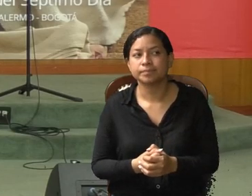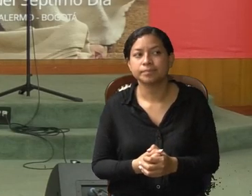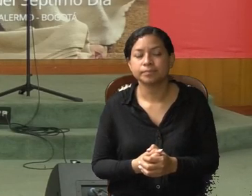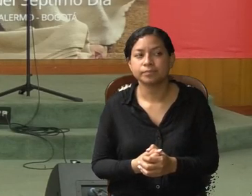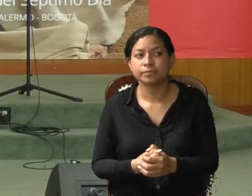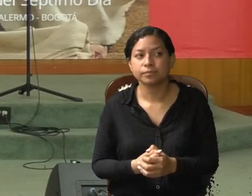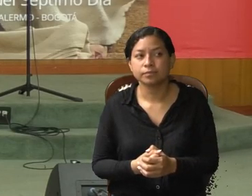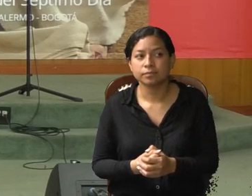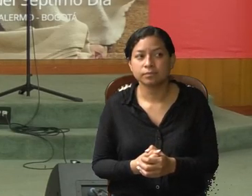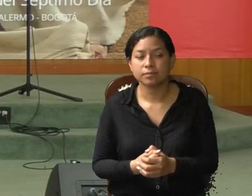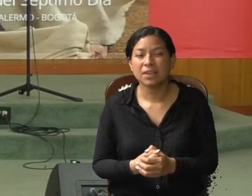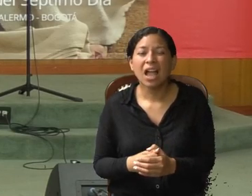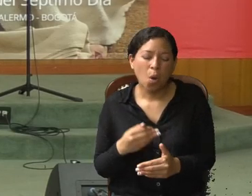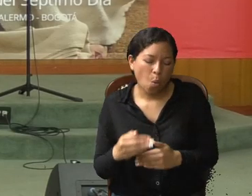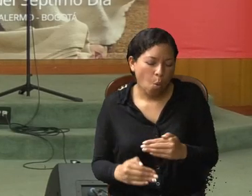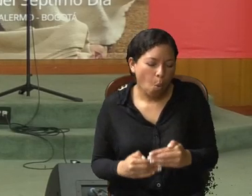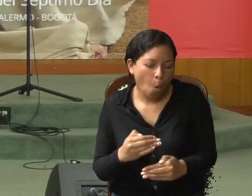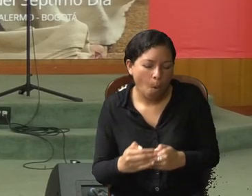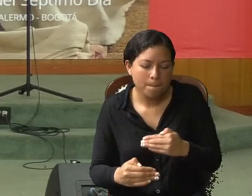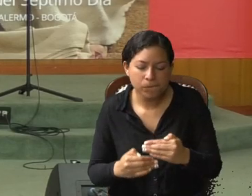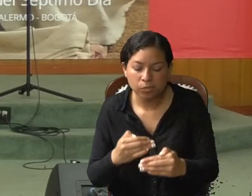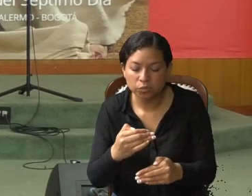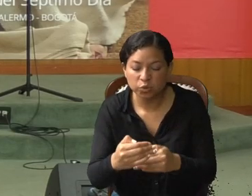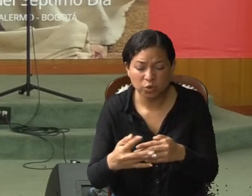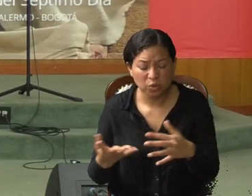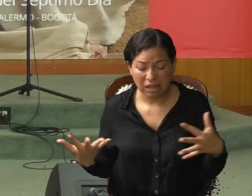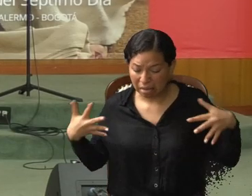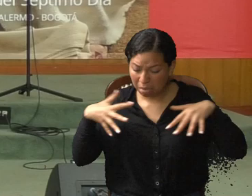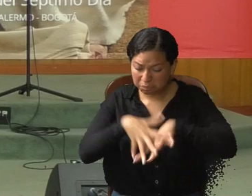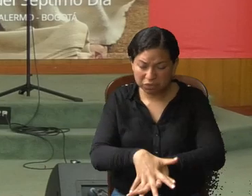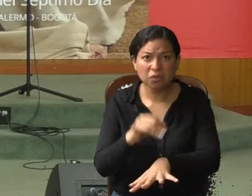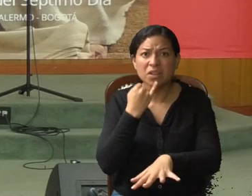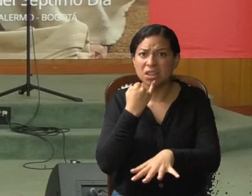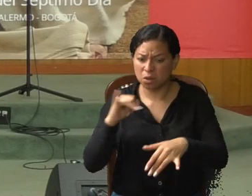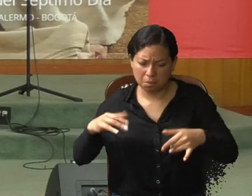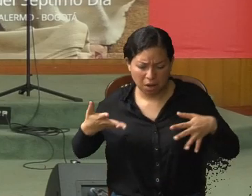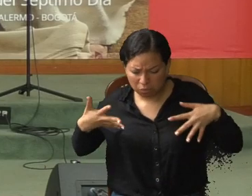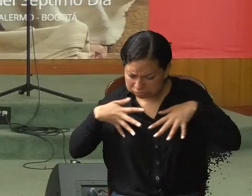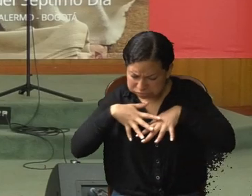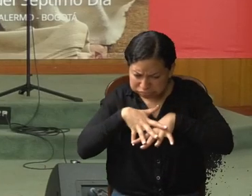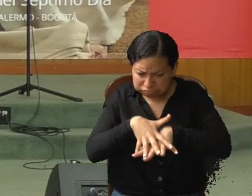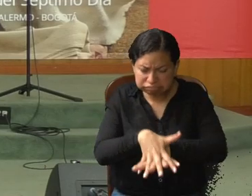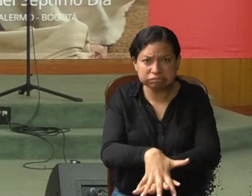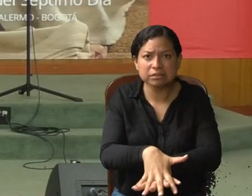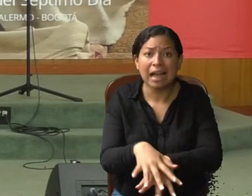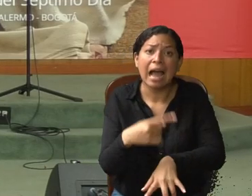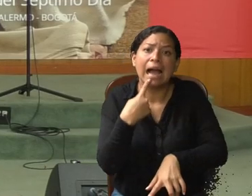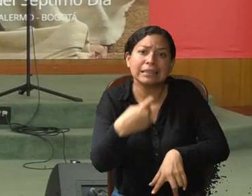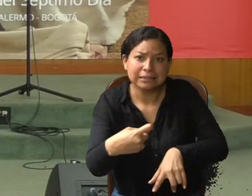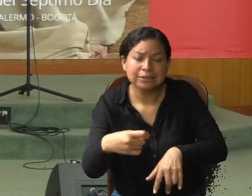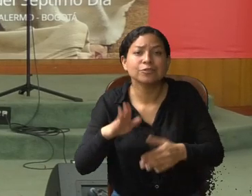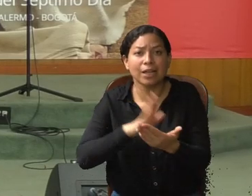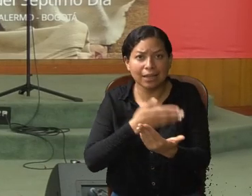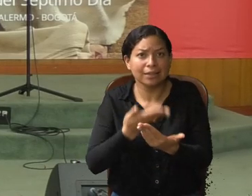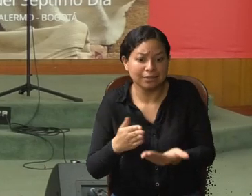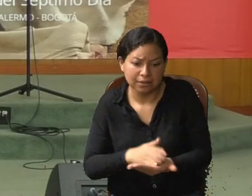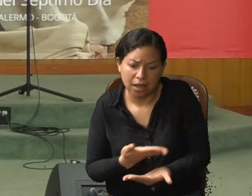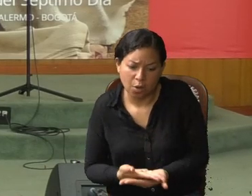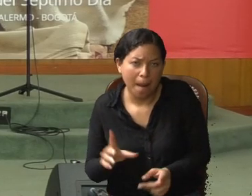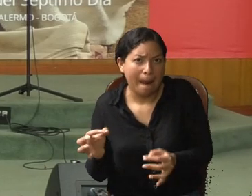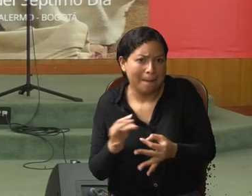todo ese paso es difícil que las expresiones originales las podamos traducir perfectamente para el